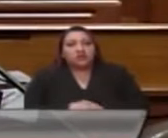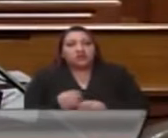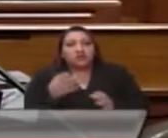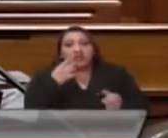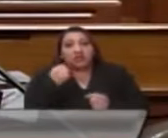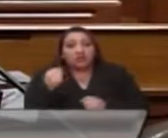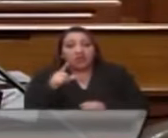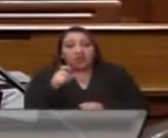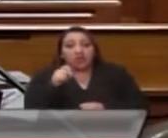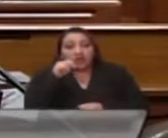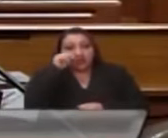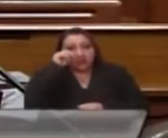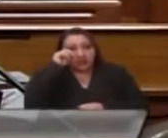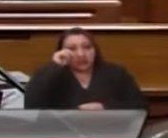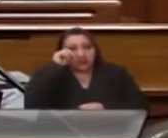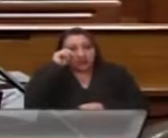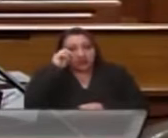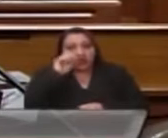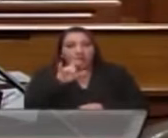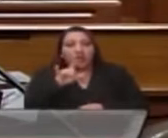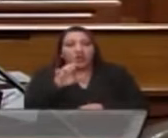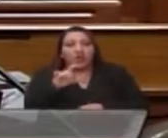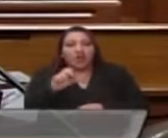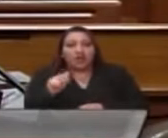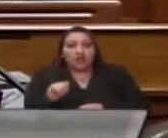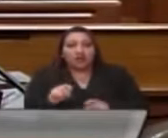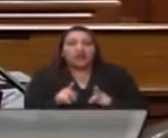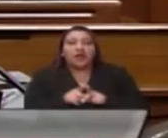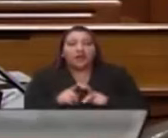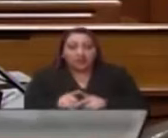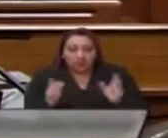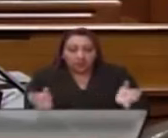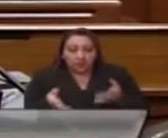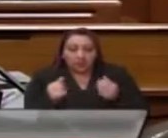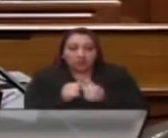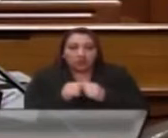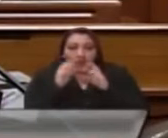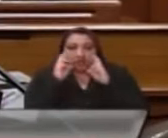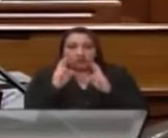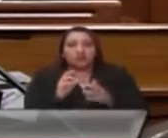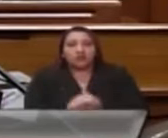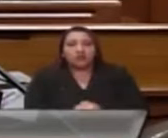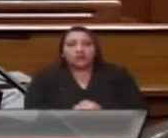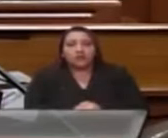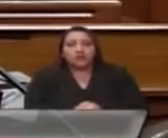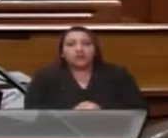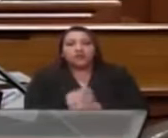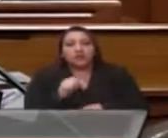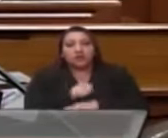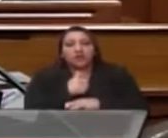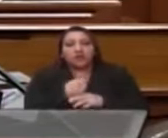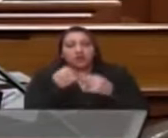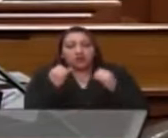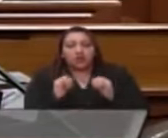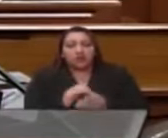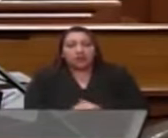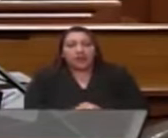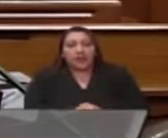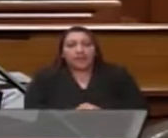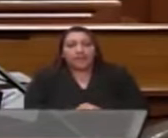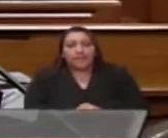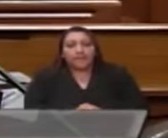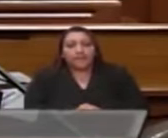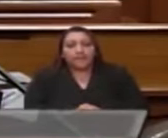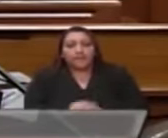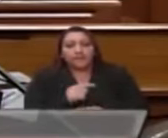San Martín, Loreto y Ucayali. También promoveremos con respeto de su autonomía e independencia que el